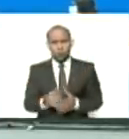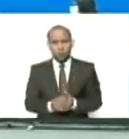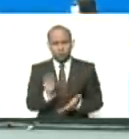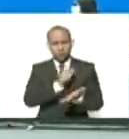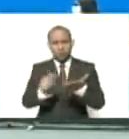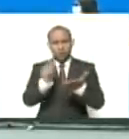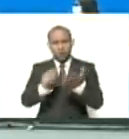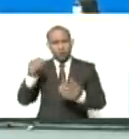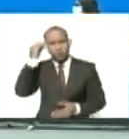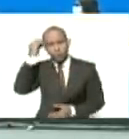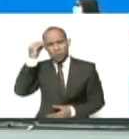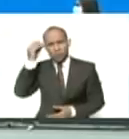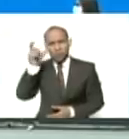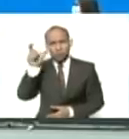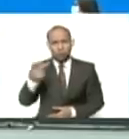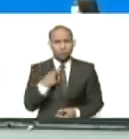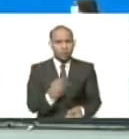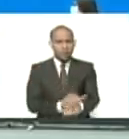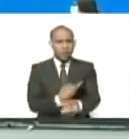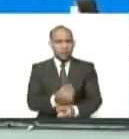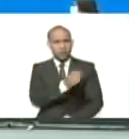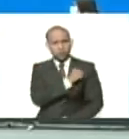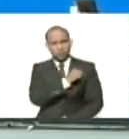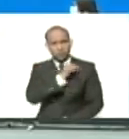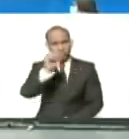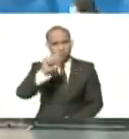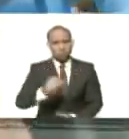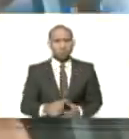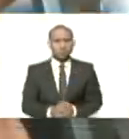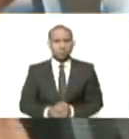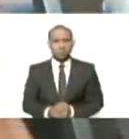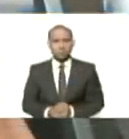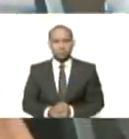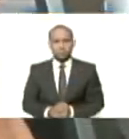escritor, pensador, hermano y camarada.